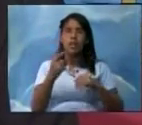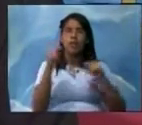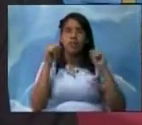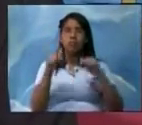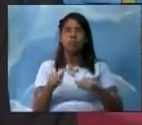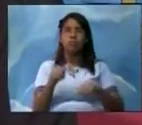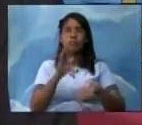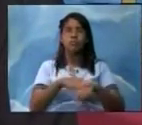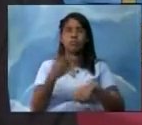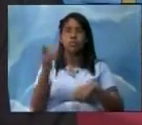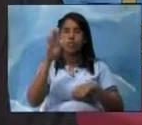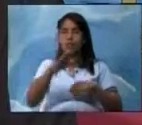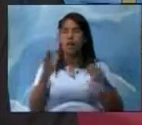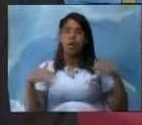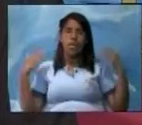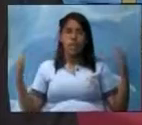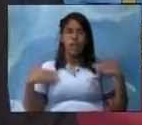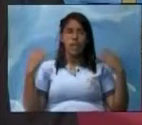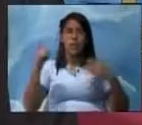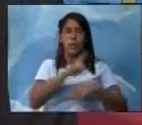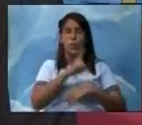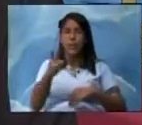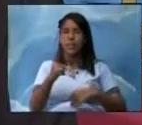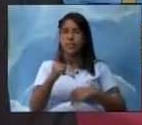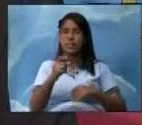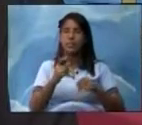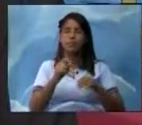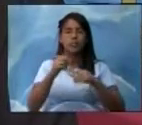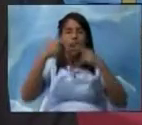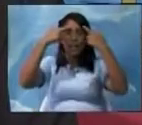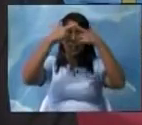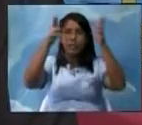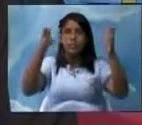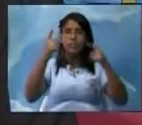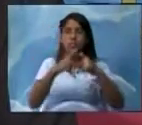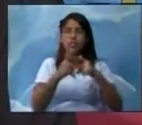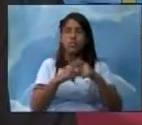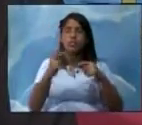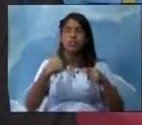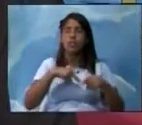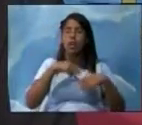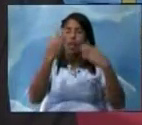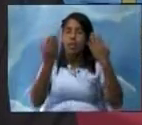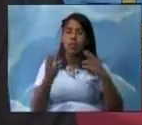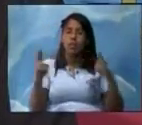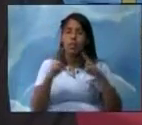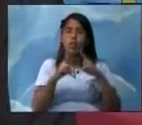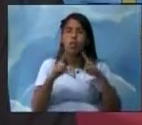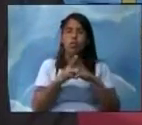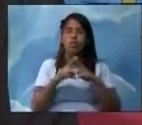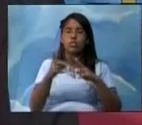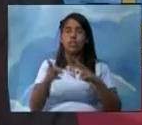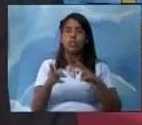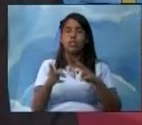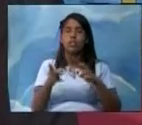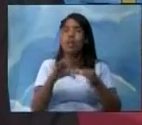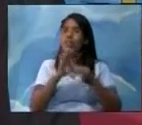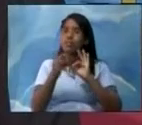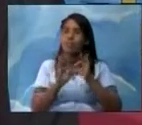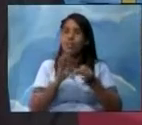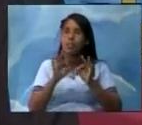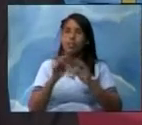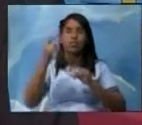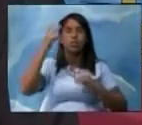aquí porque él está contento de que le ha revelado lo que pidieron pues nos ha dado a conocer el asunto del